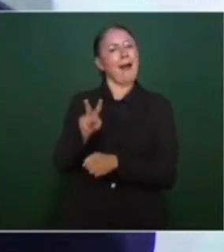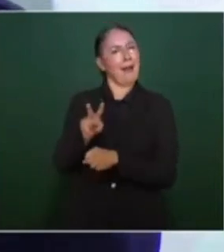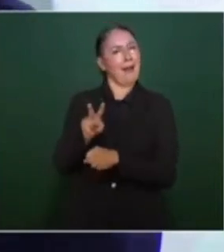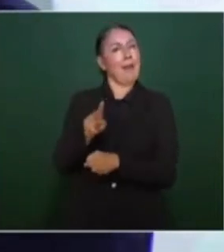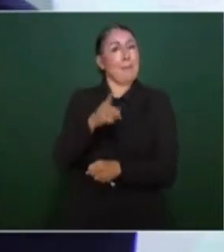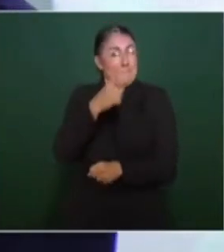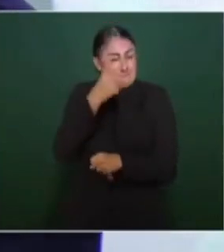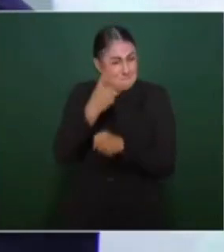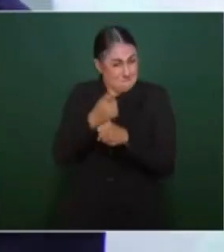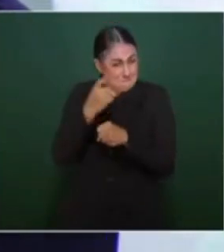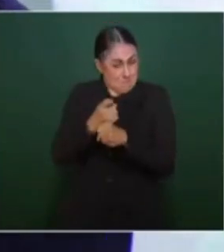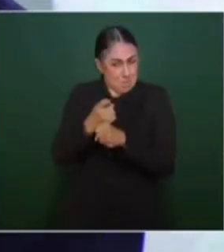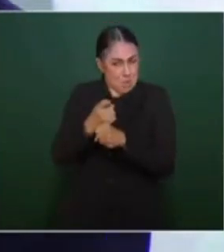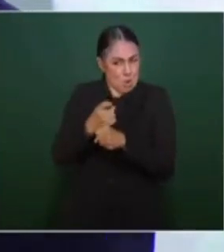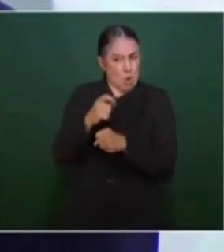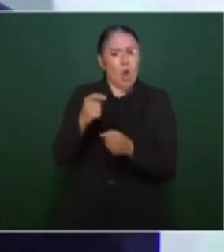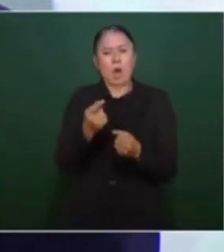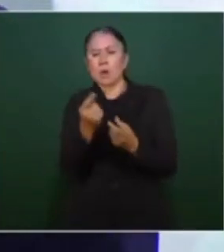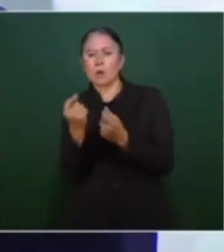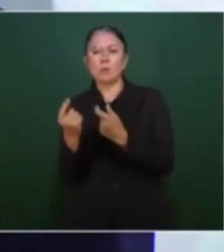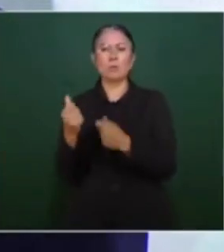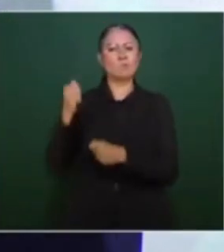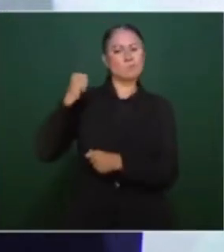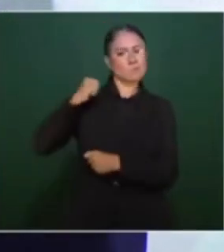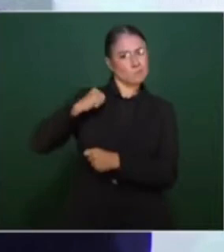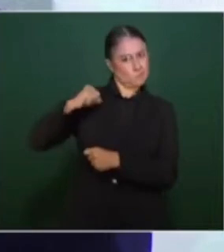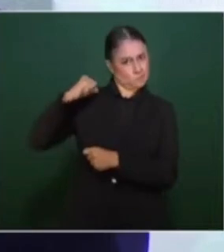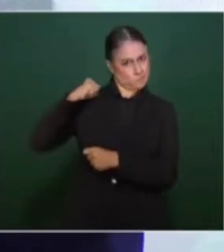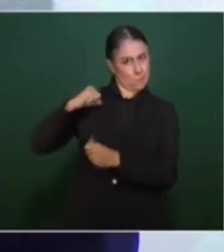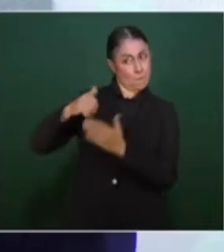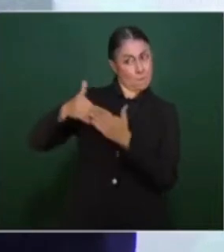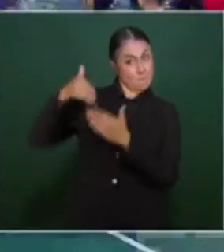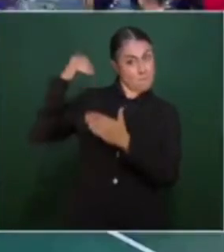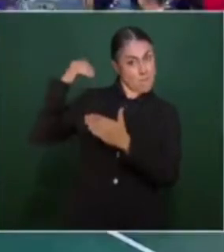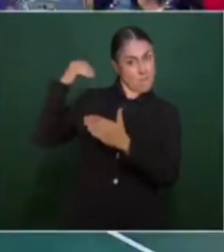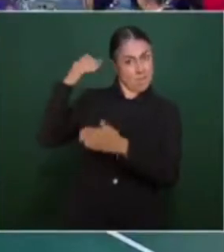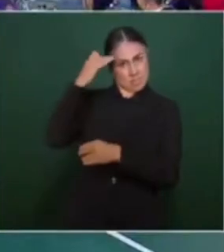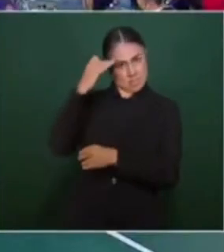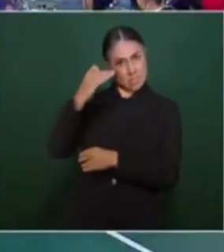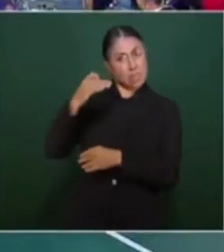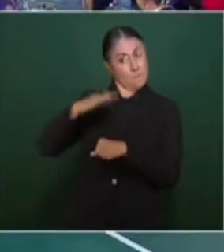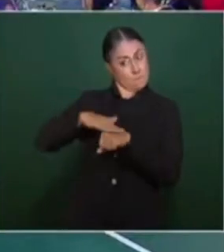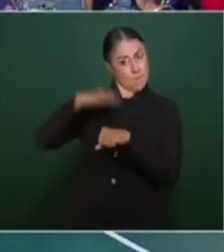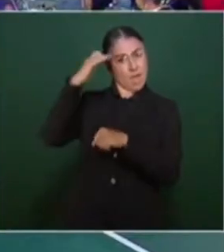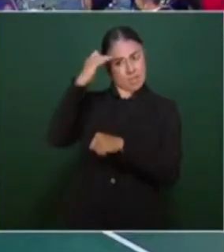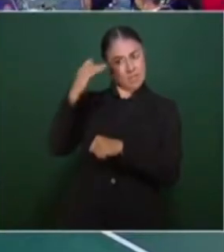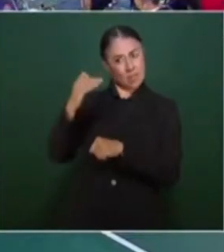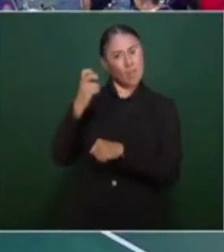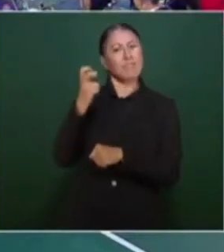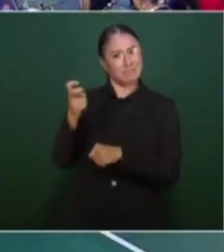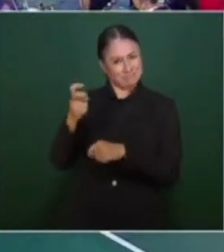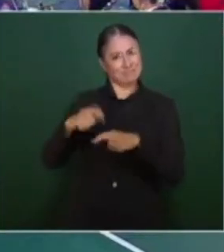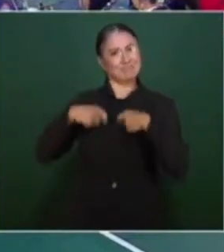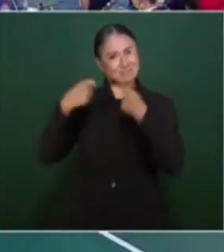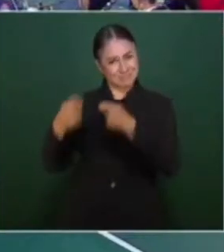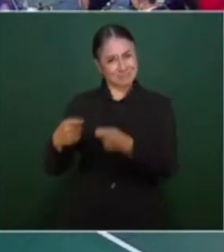Vamos a empezar con los de más antigüedad. Nada de influyentismo para que